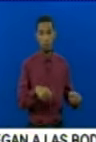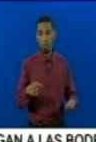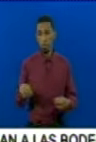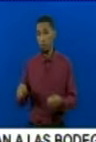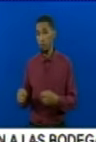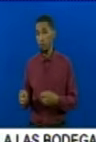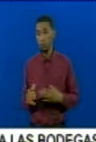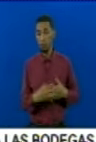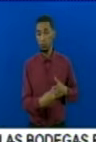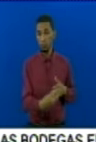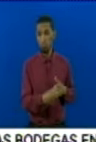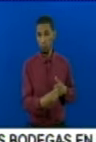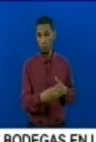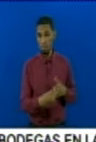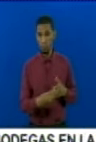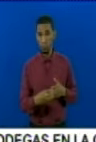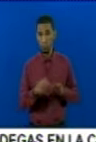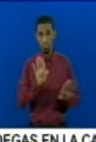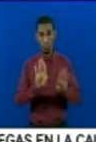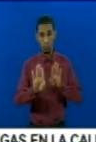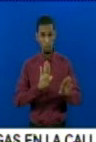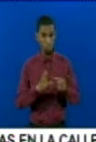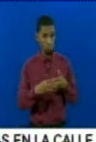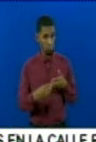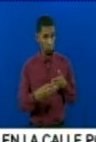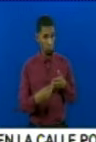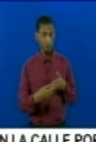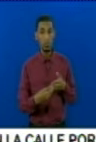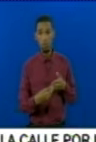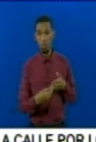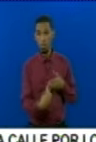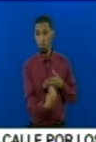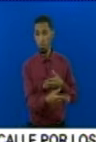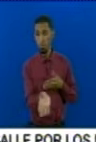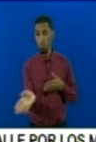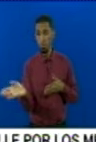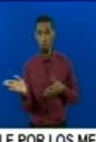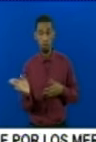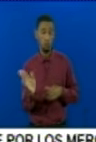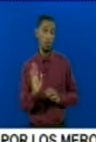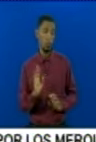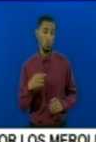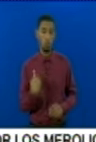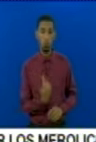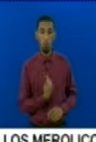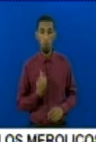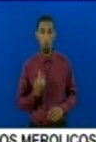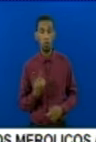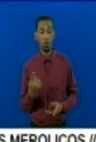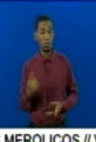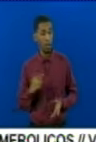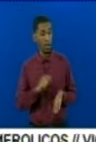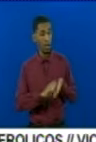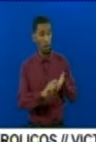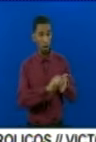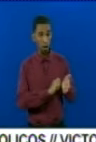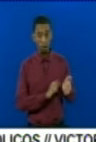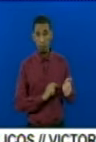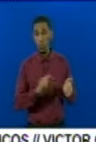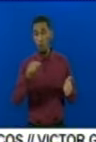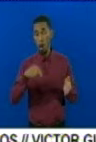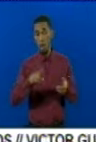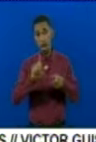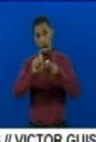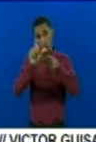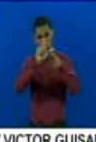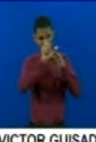divisas, la estamos poniendo en manos de la población por núcleo. Y vamos a estar llegando a todos los núcleos de la zona rural